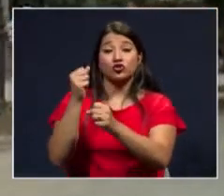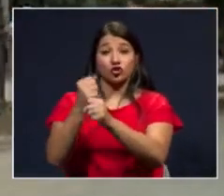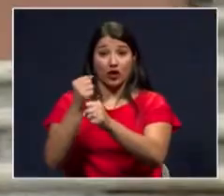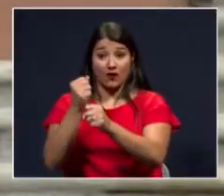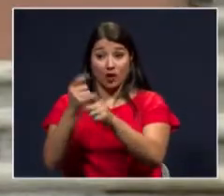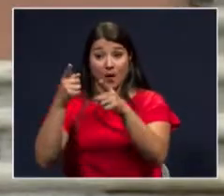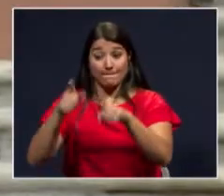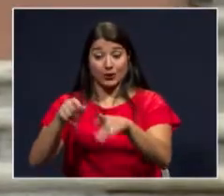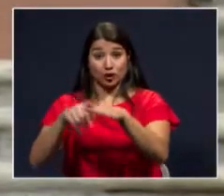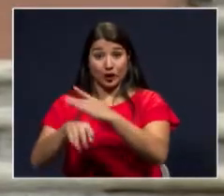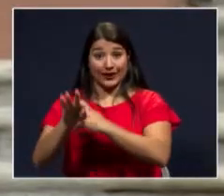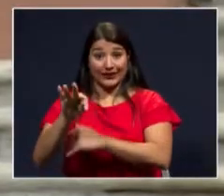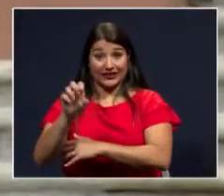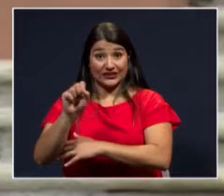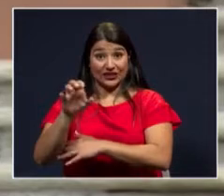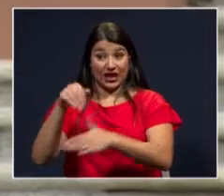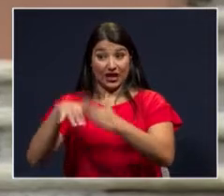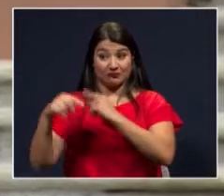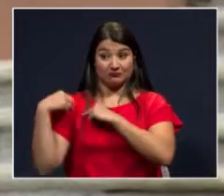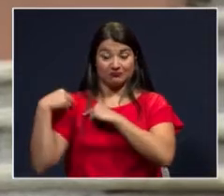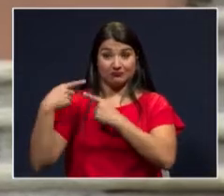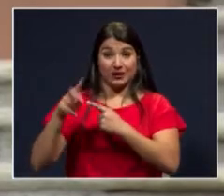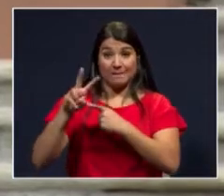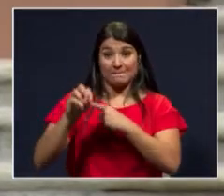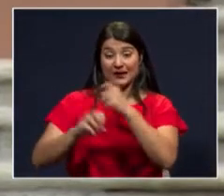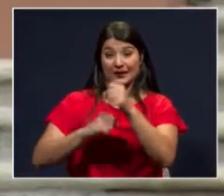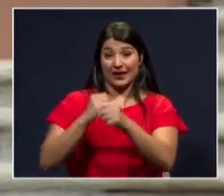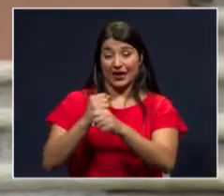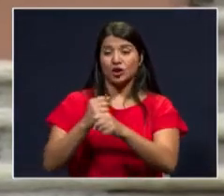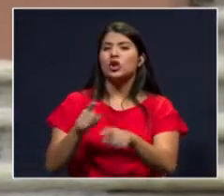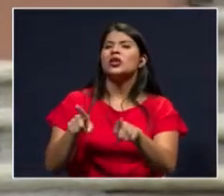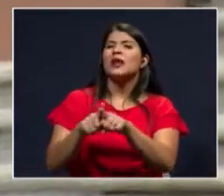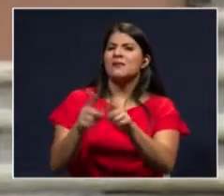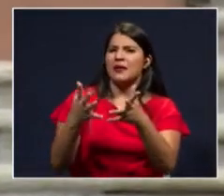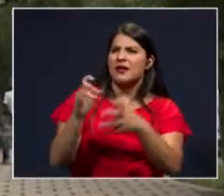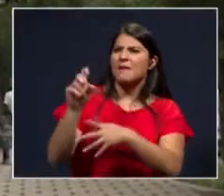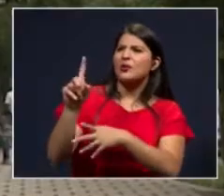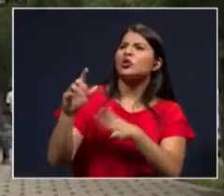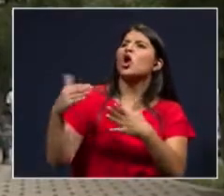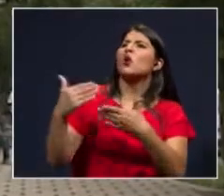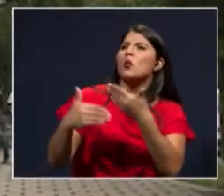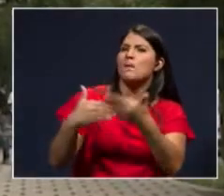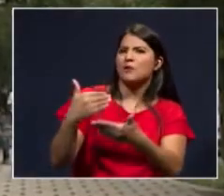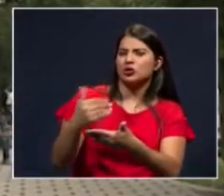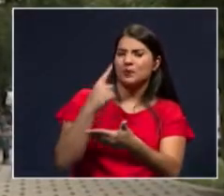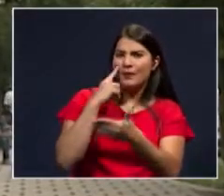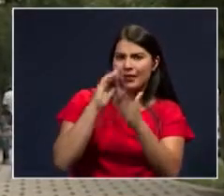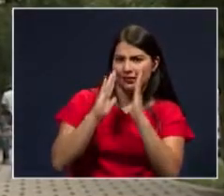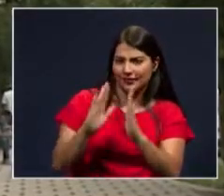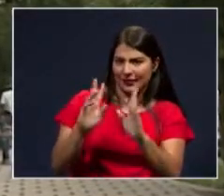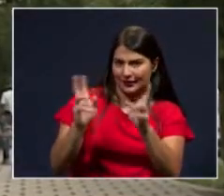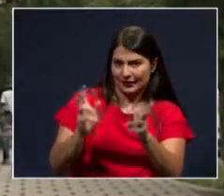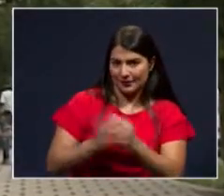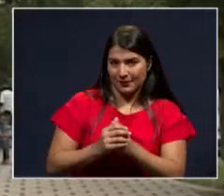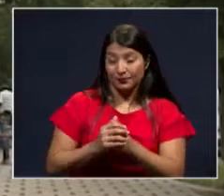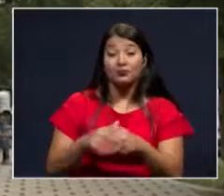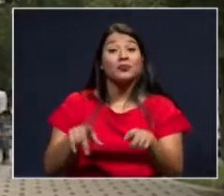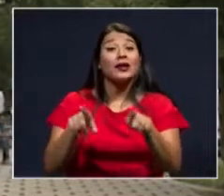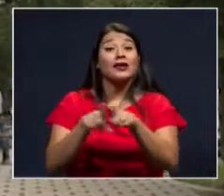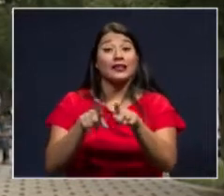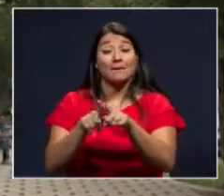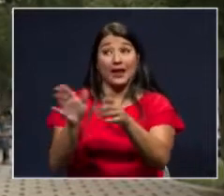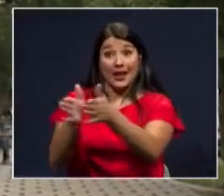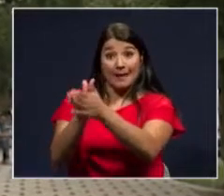los últimos 20 años, además de cuál es el procedimiento a seguir en este tema. También le solicitarán